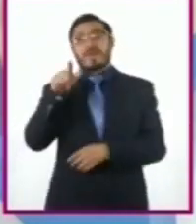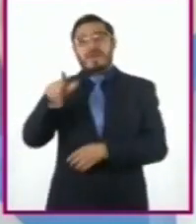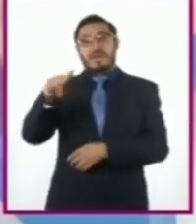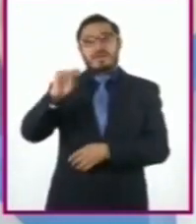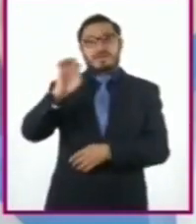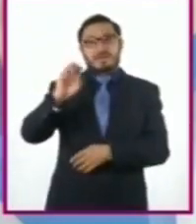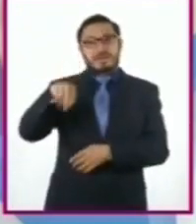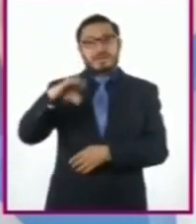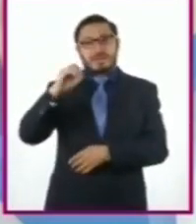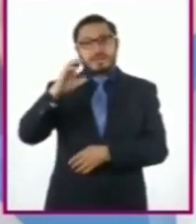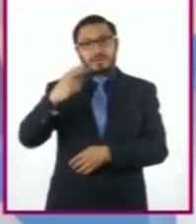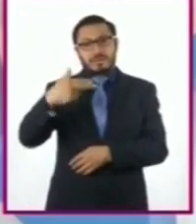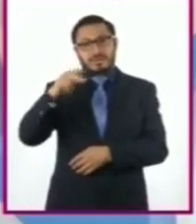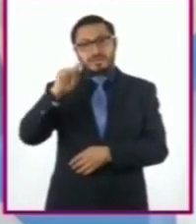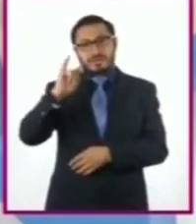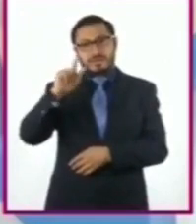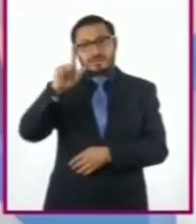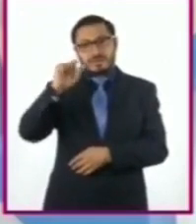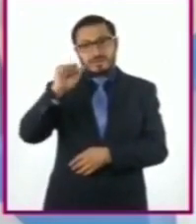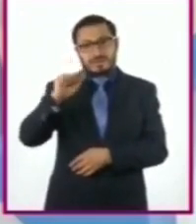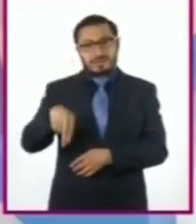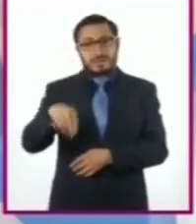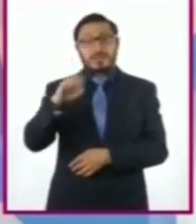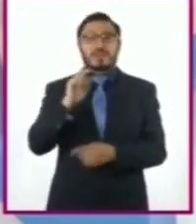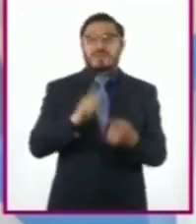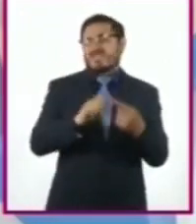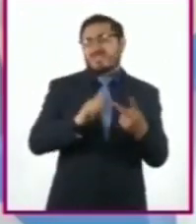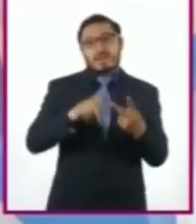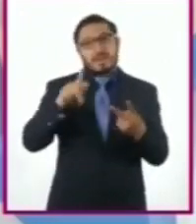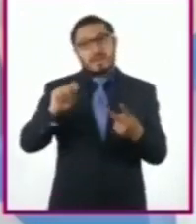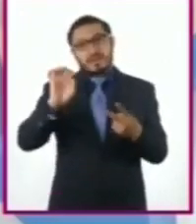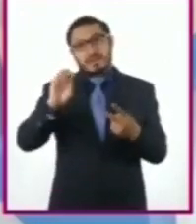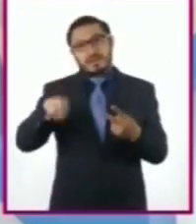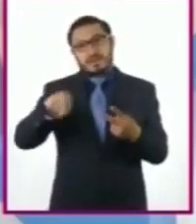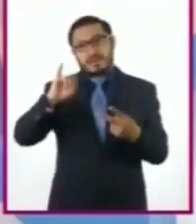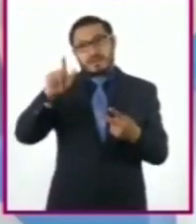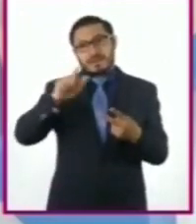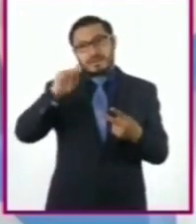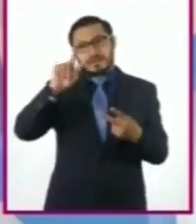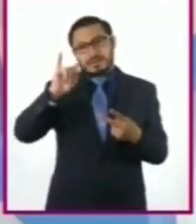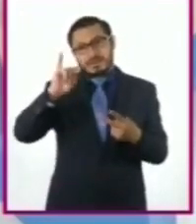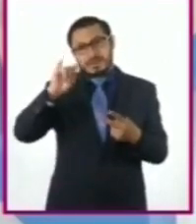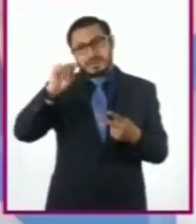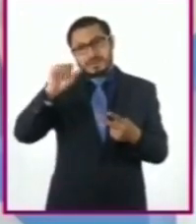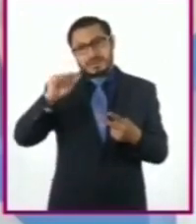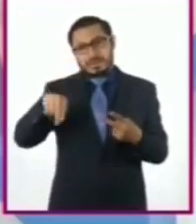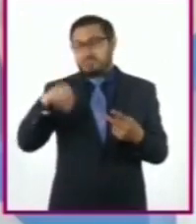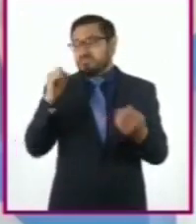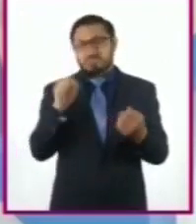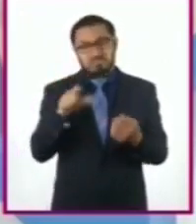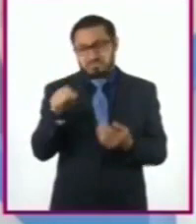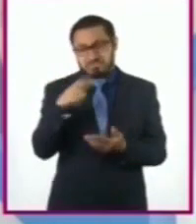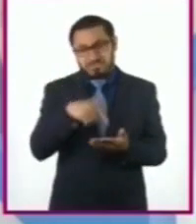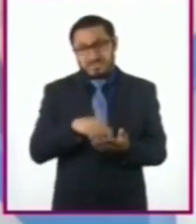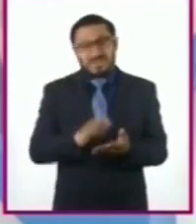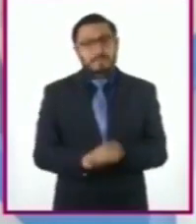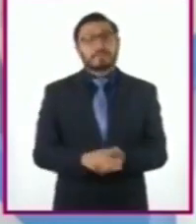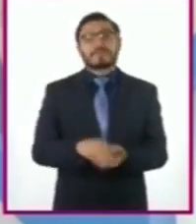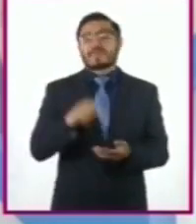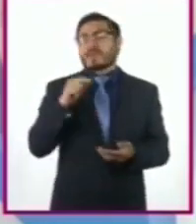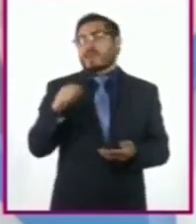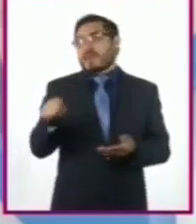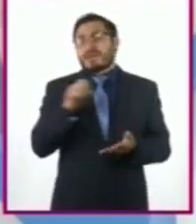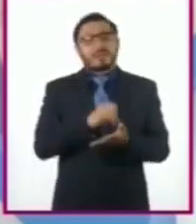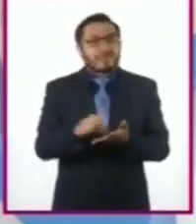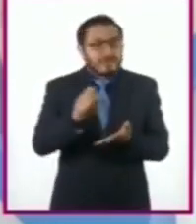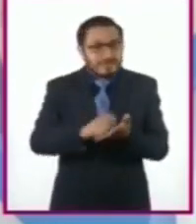o Temixtitan, como él escribió, lo que permite suponer que para entonces ya se había